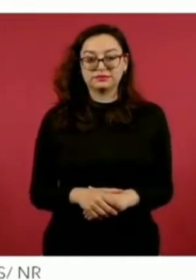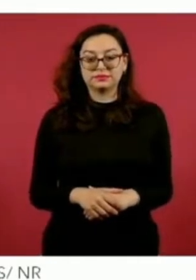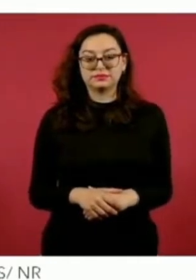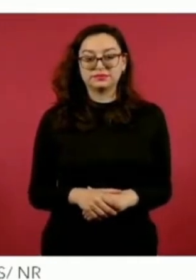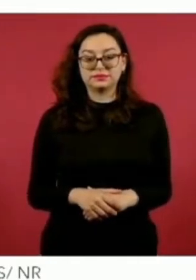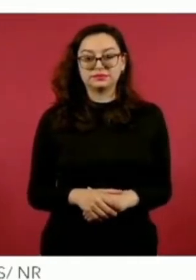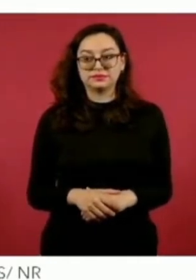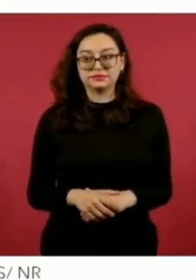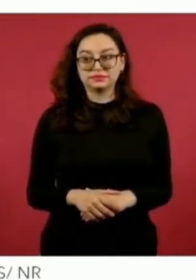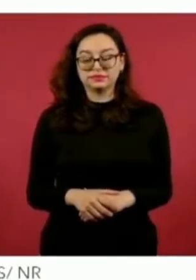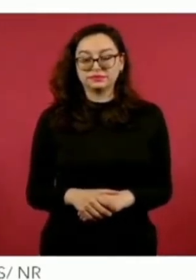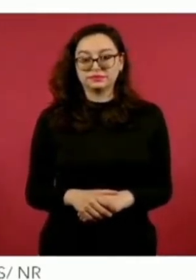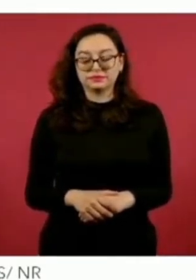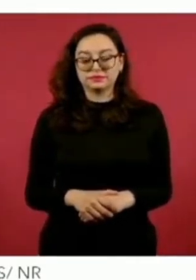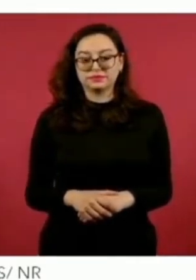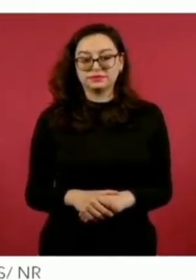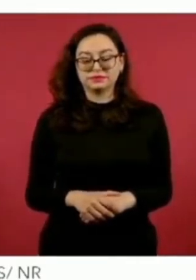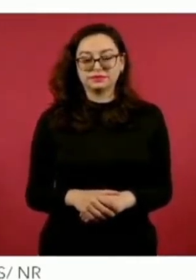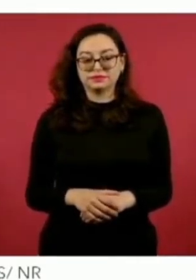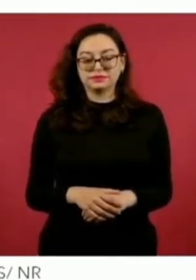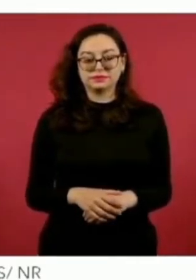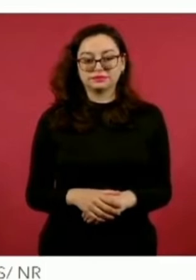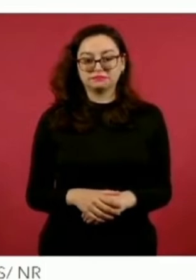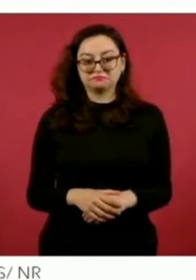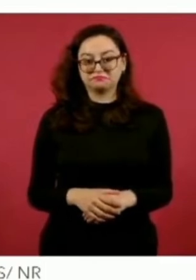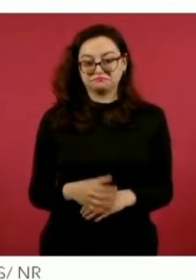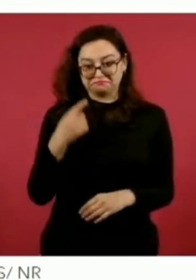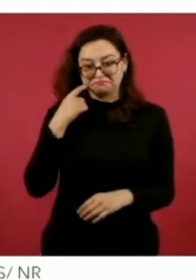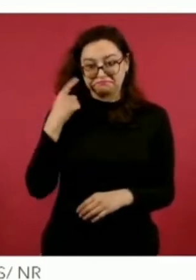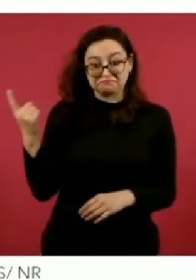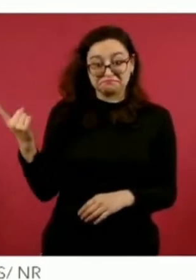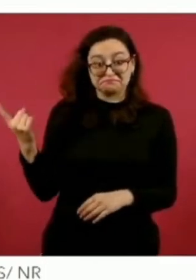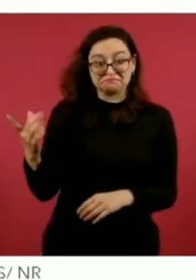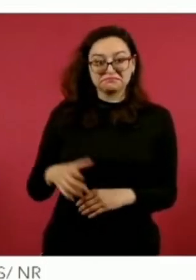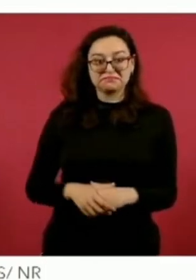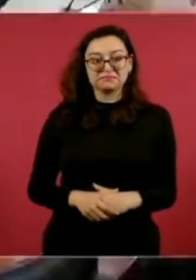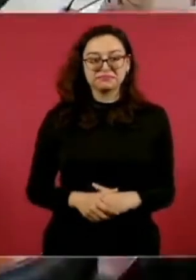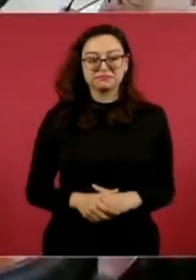Sí, es lo que presentó ayer. Ahí está.